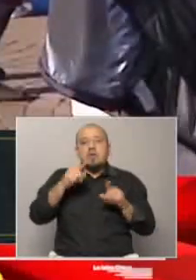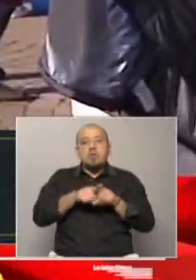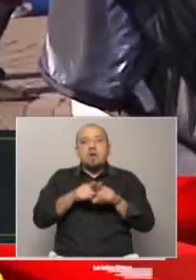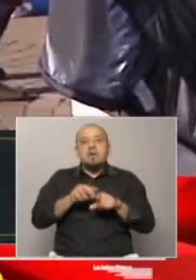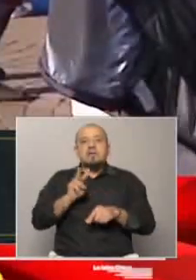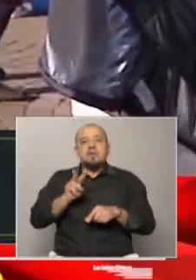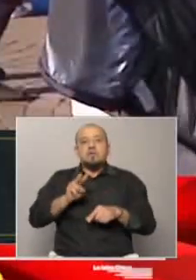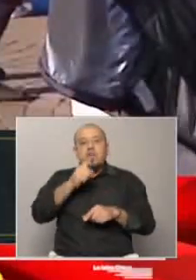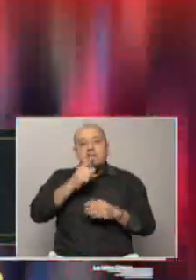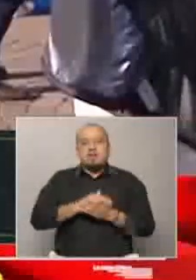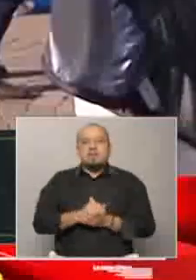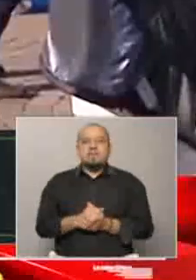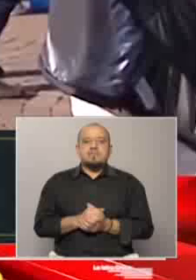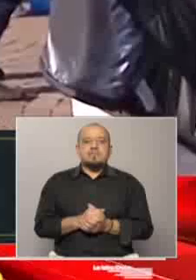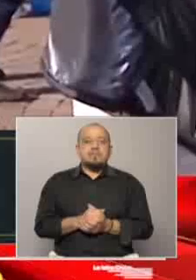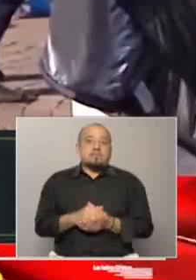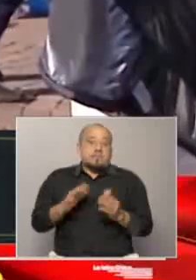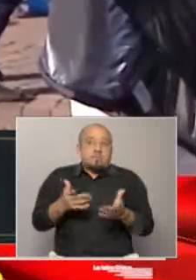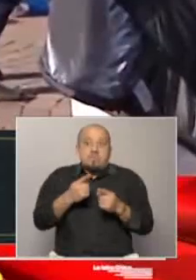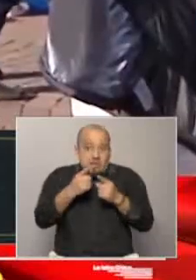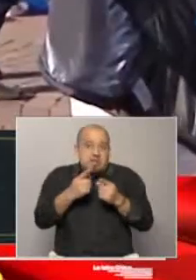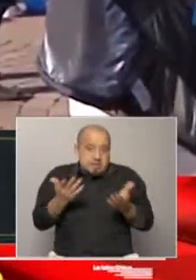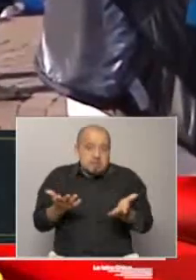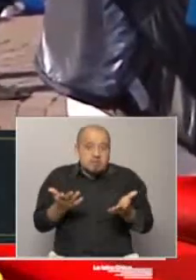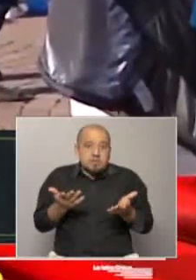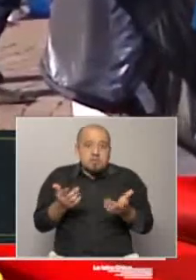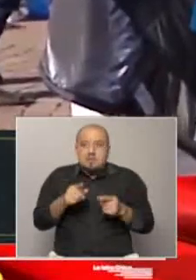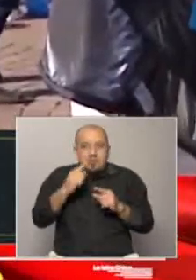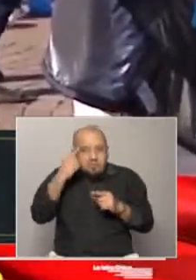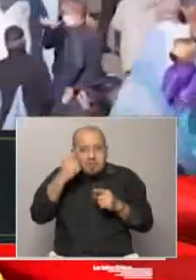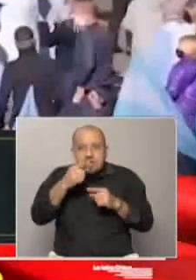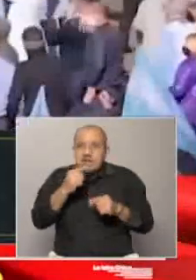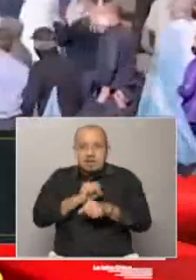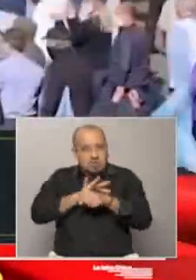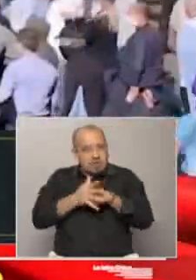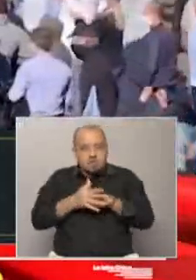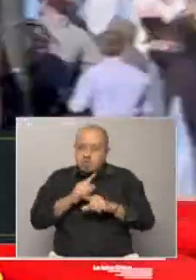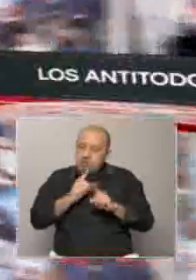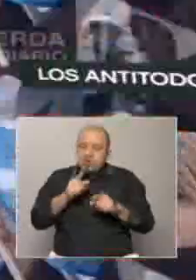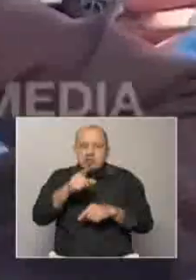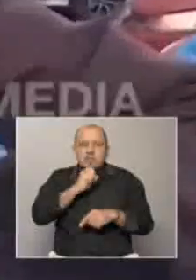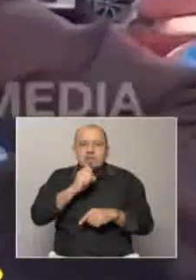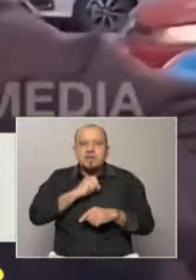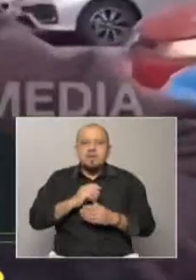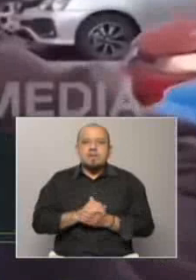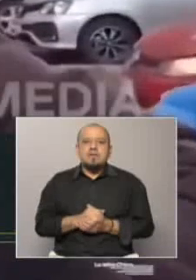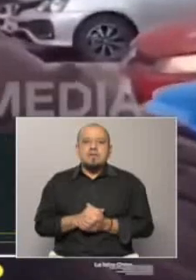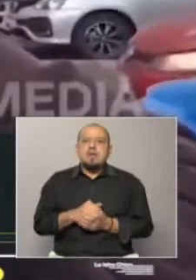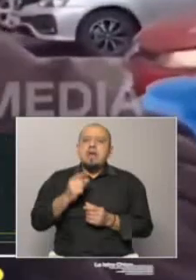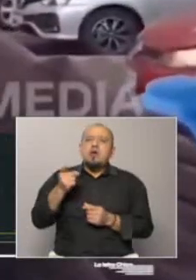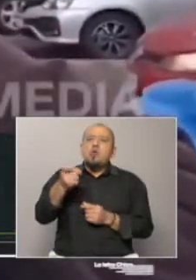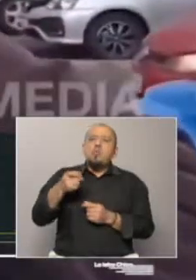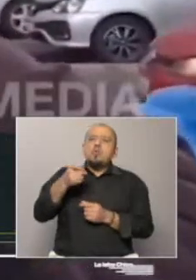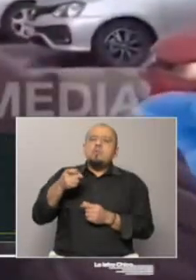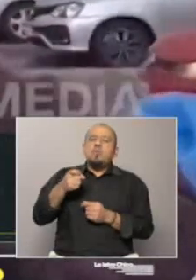den candela. No hay duda que es eso. No se ilusionen que es la pandemia, chicos, es mentira. El comunismo